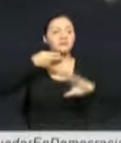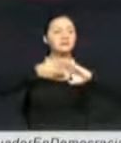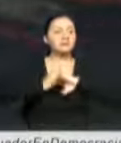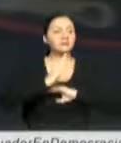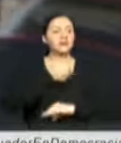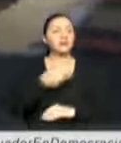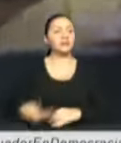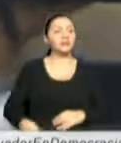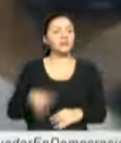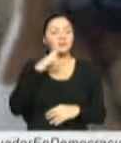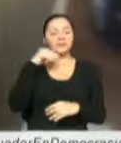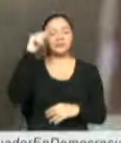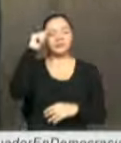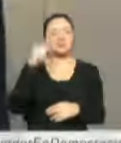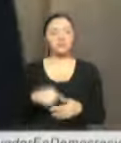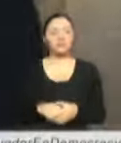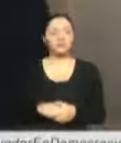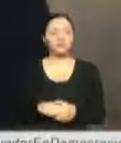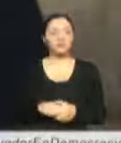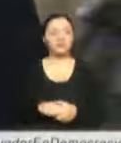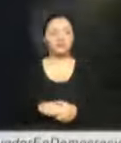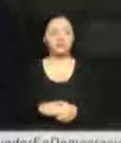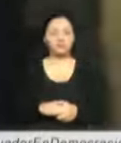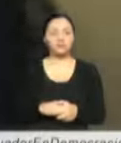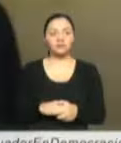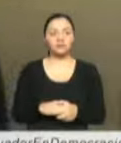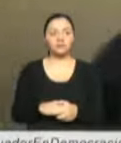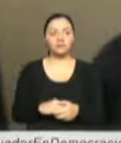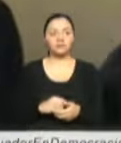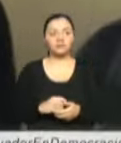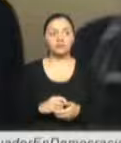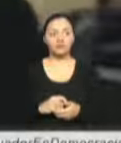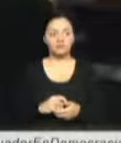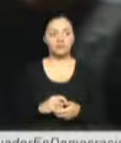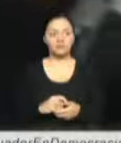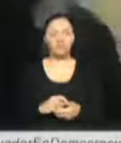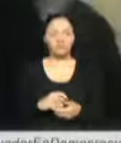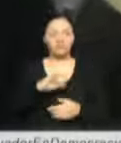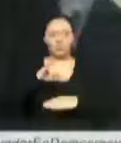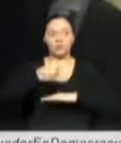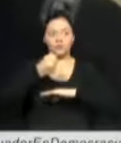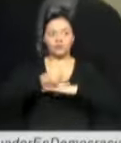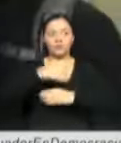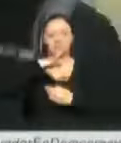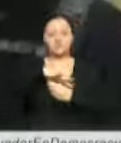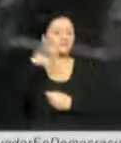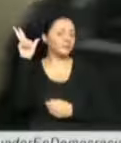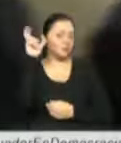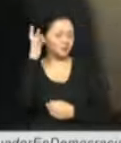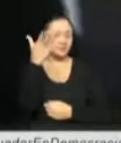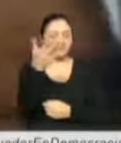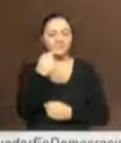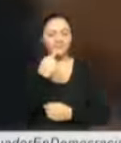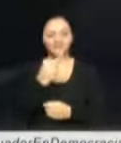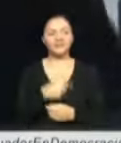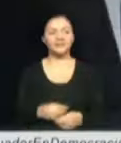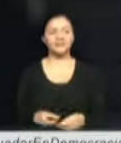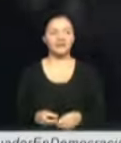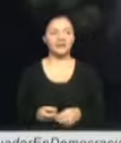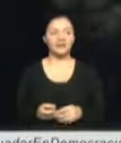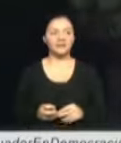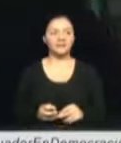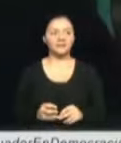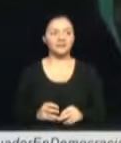Ingresa el presidente de la República hasta la junta receptora del voto. Escuchemos lo que está pasando en este momento.